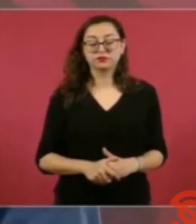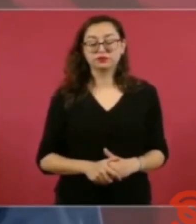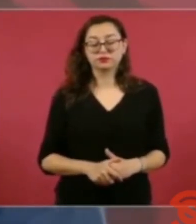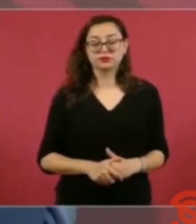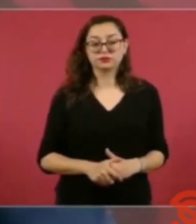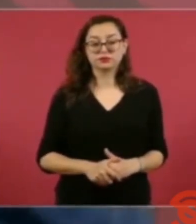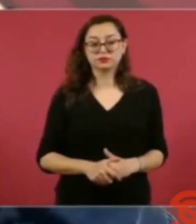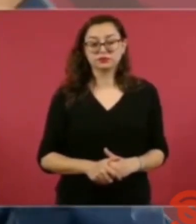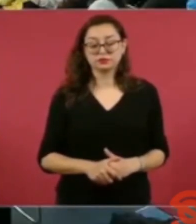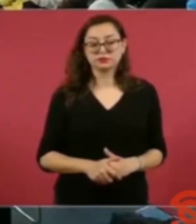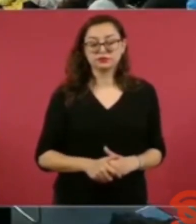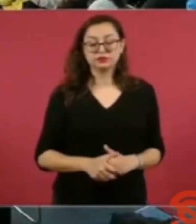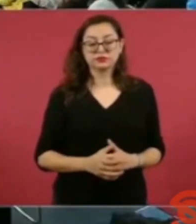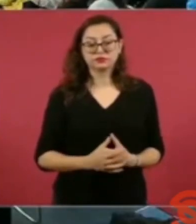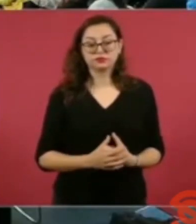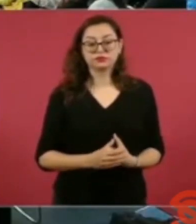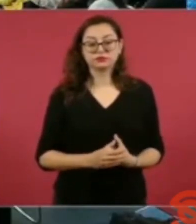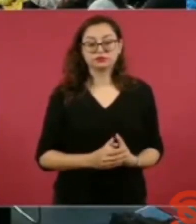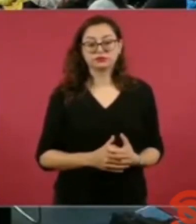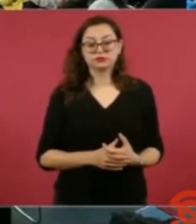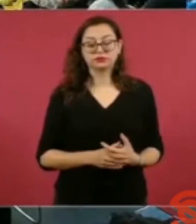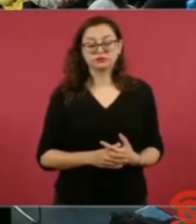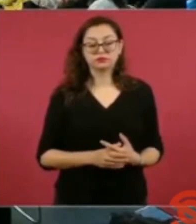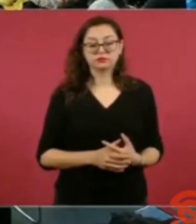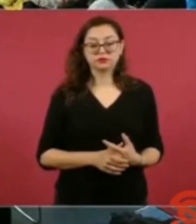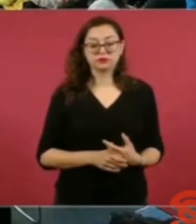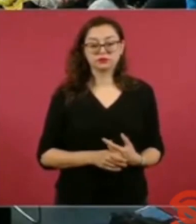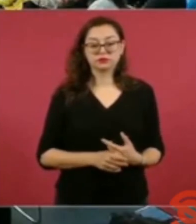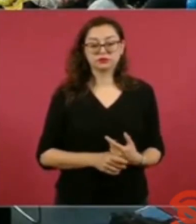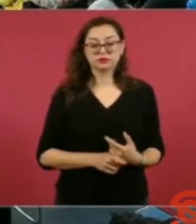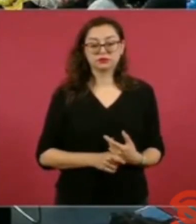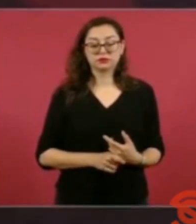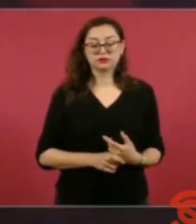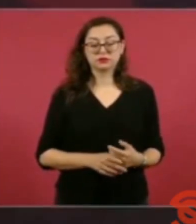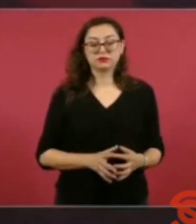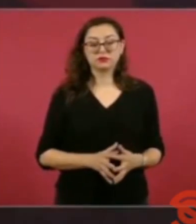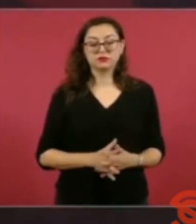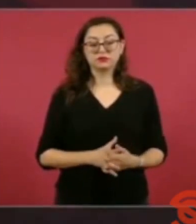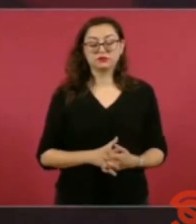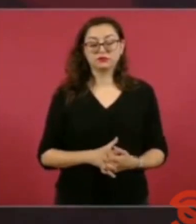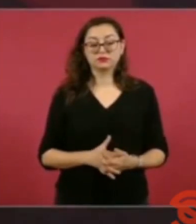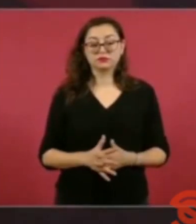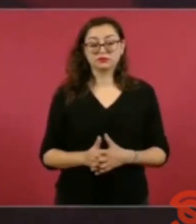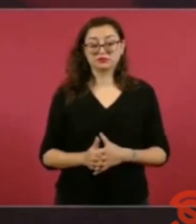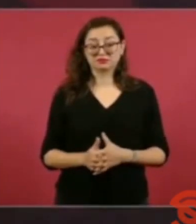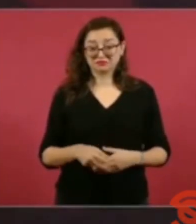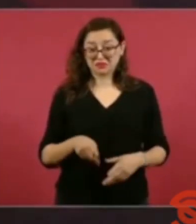O y no es la primera vez.